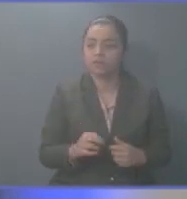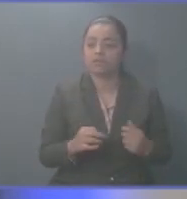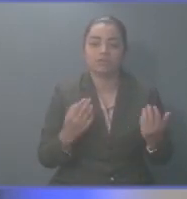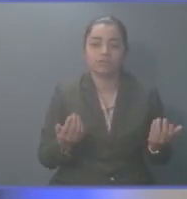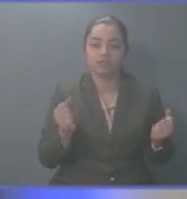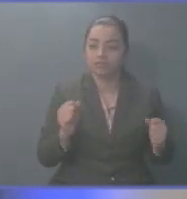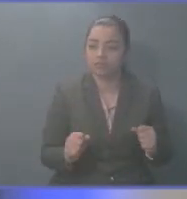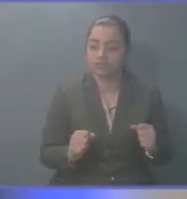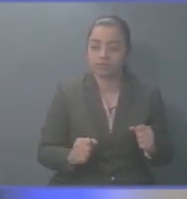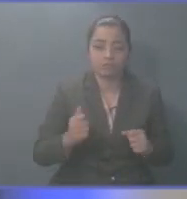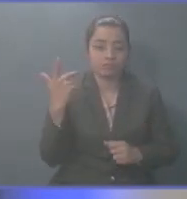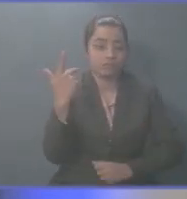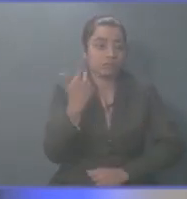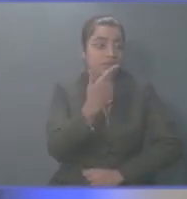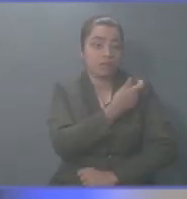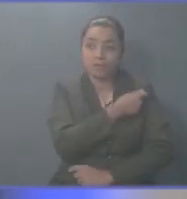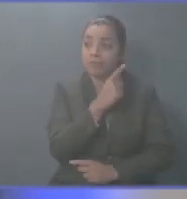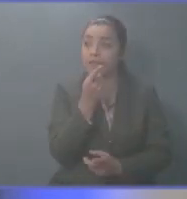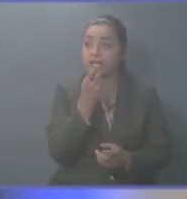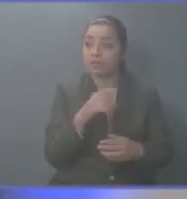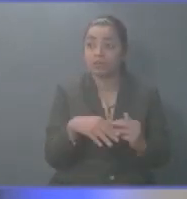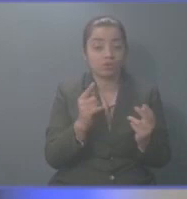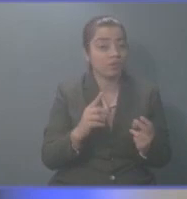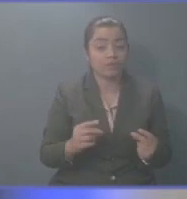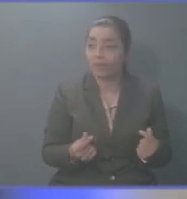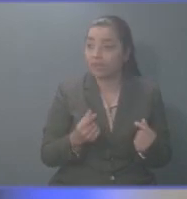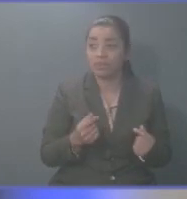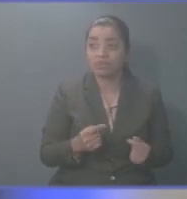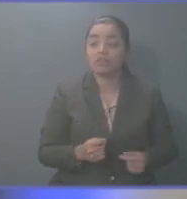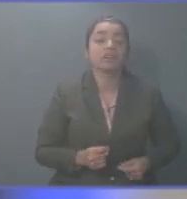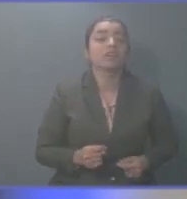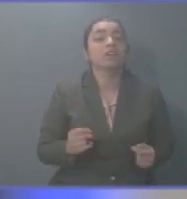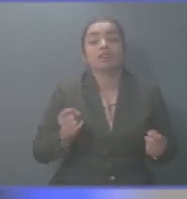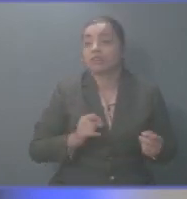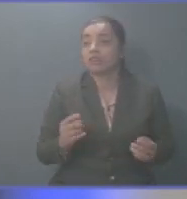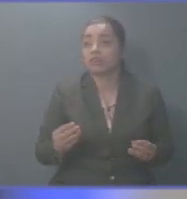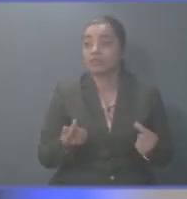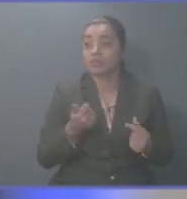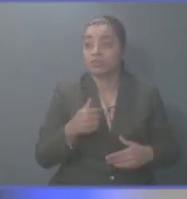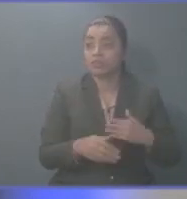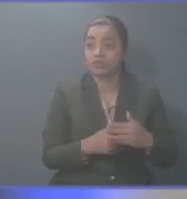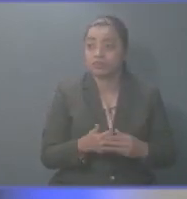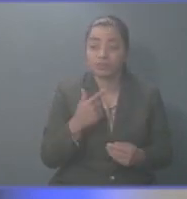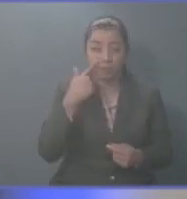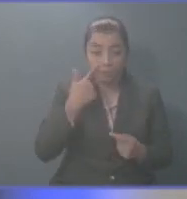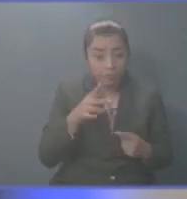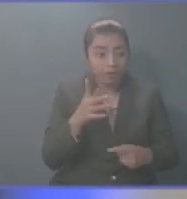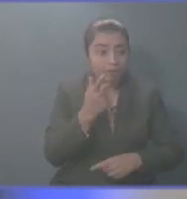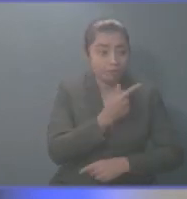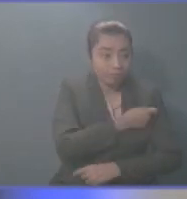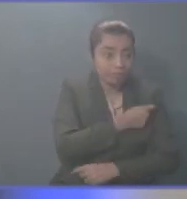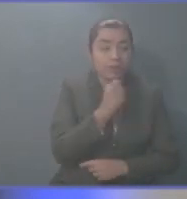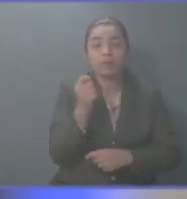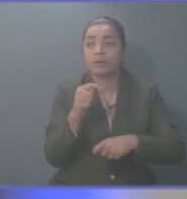salud a elaborar vacuna para este virus, no es fácil. De repente no es fácil, hay que estar a prueba y error, hay que ver el periodo